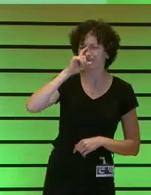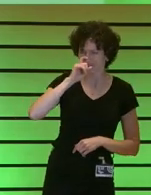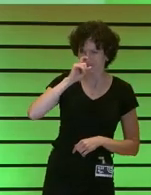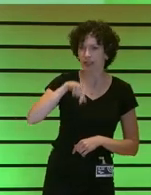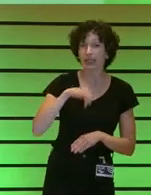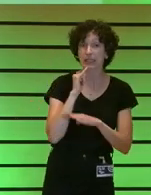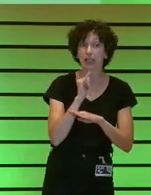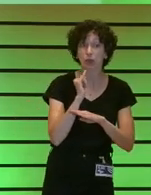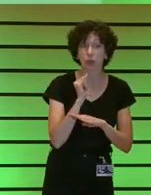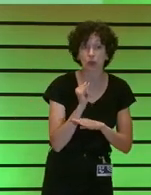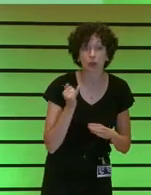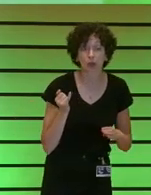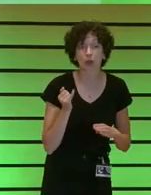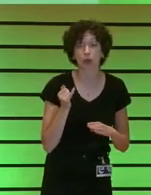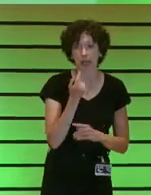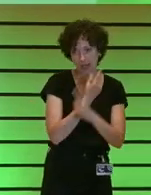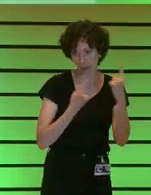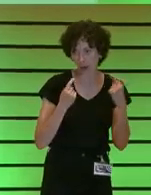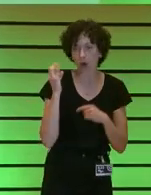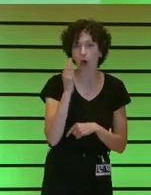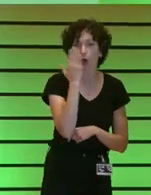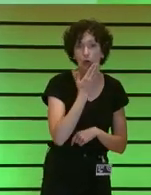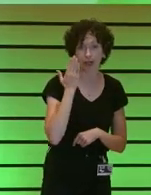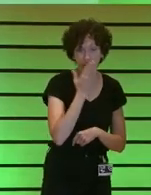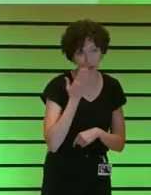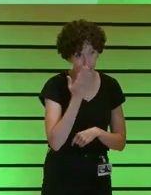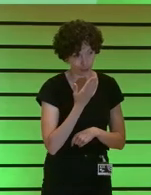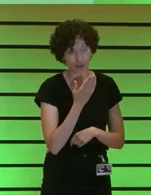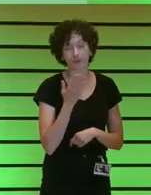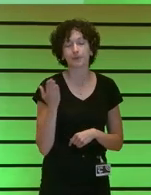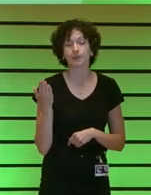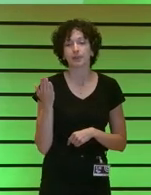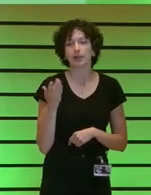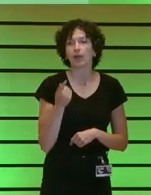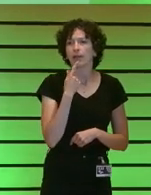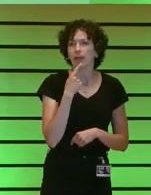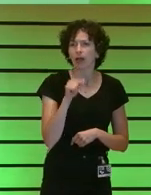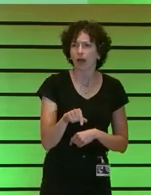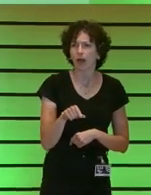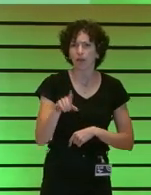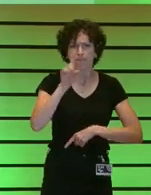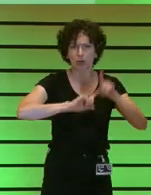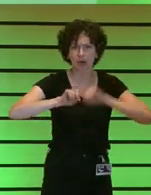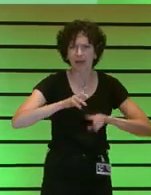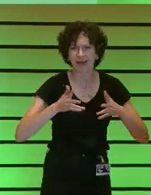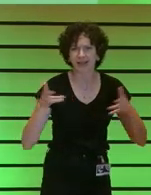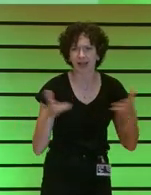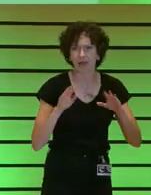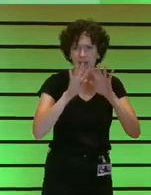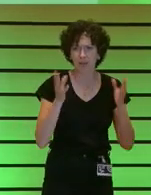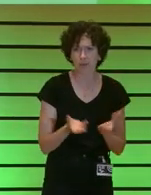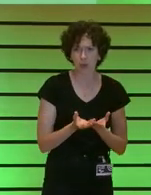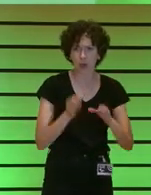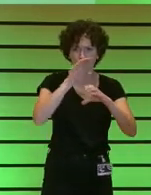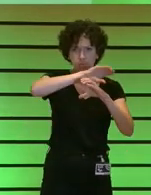que por ahí por el Instituto que estábamos algunos o por el cole que estaríais otras nos decían que había un problema tremendo en la capa de ozono con